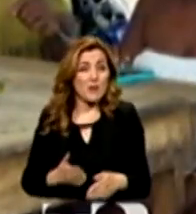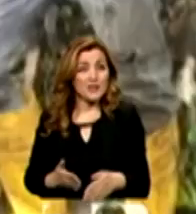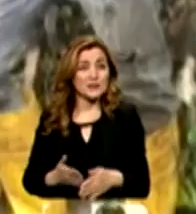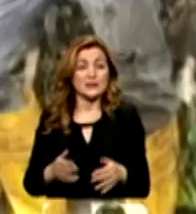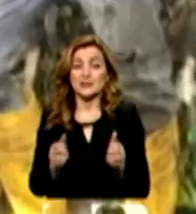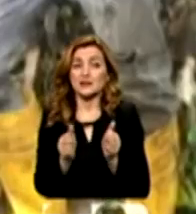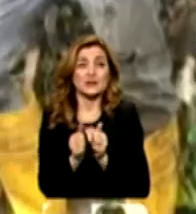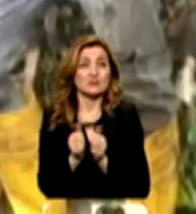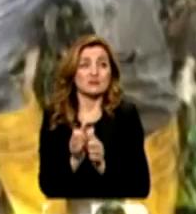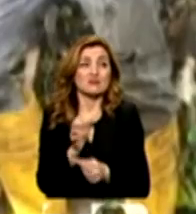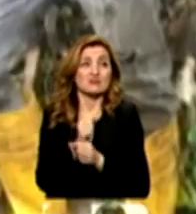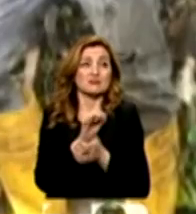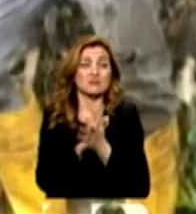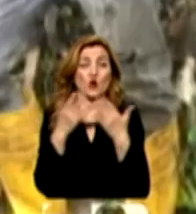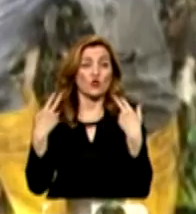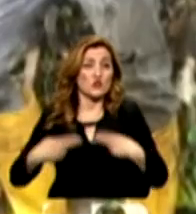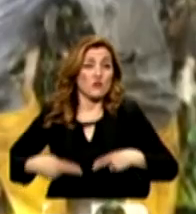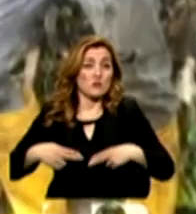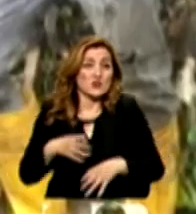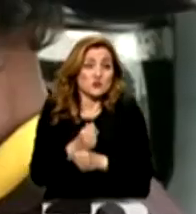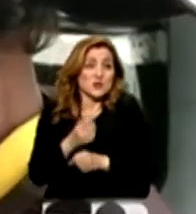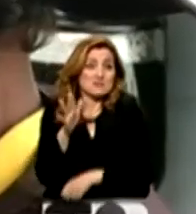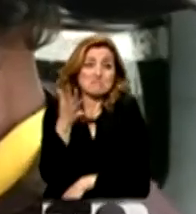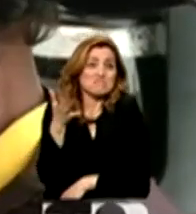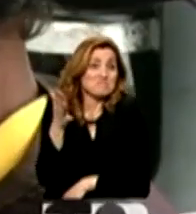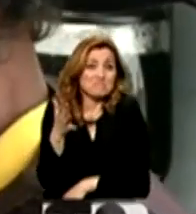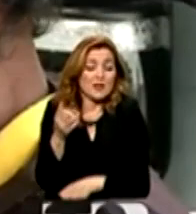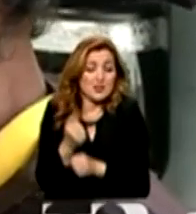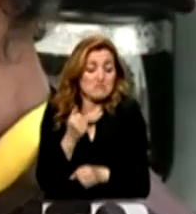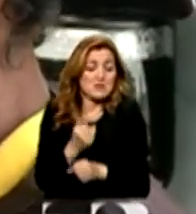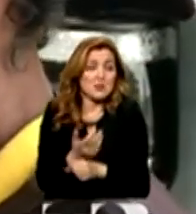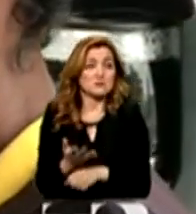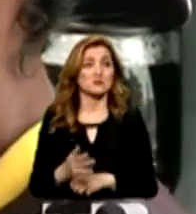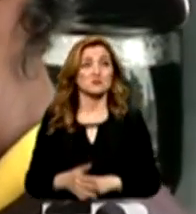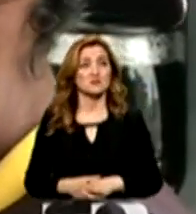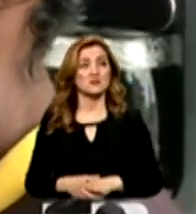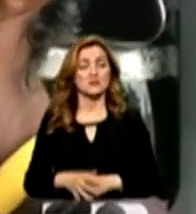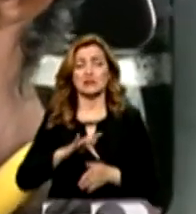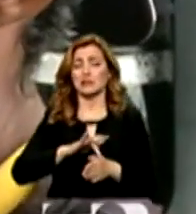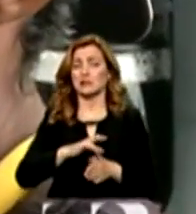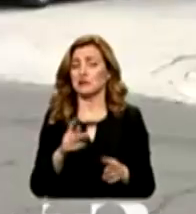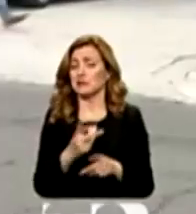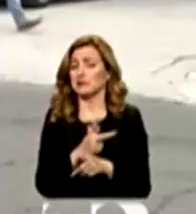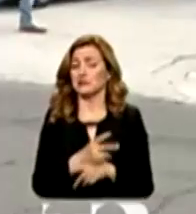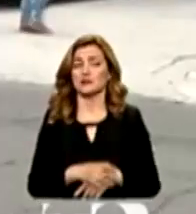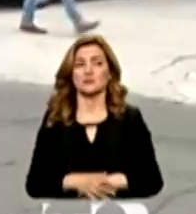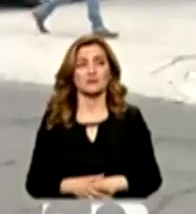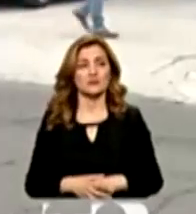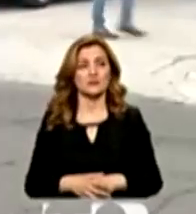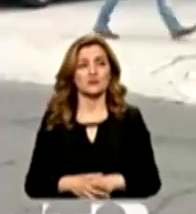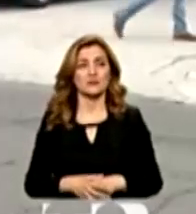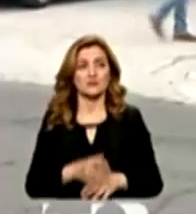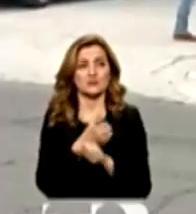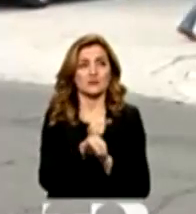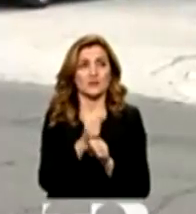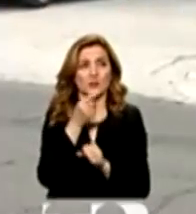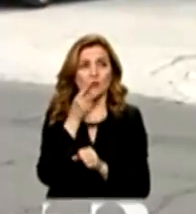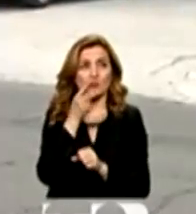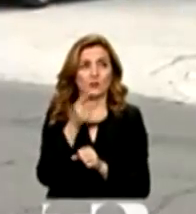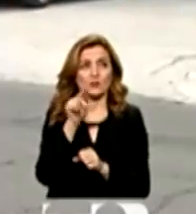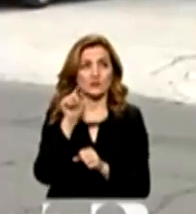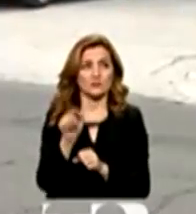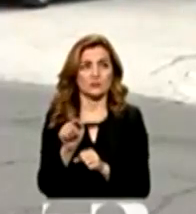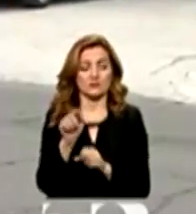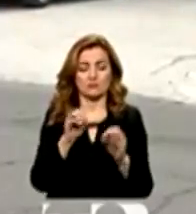con maquinarias ni uniformes de seguridad para realizar este trabajo de alto riesgo. La Defensoría del Pueblo aseguró que remitió